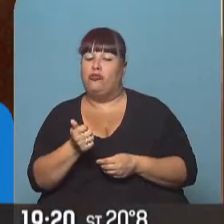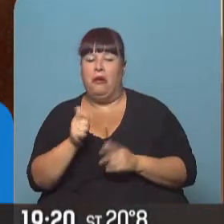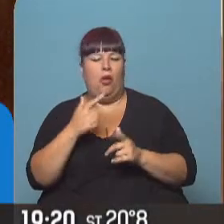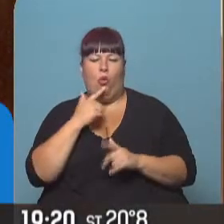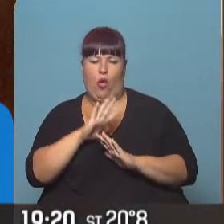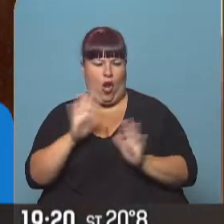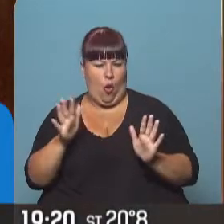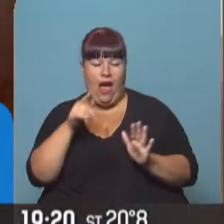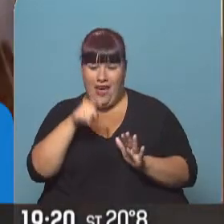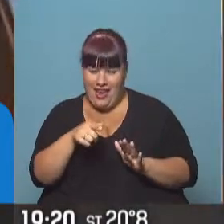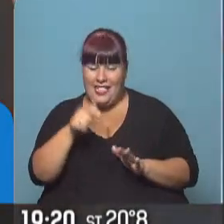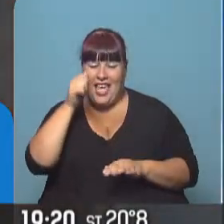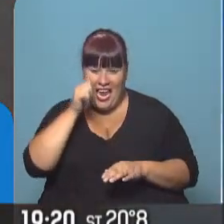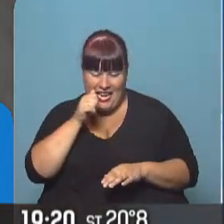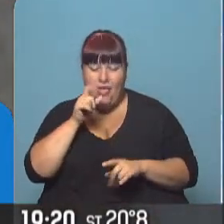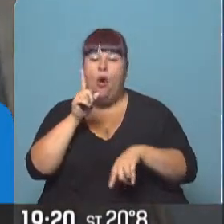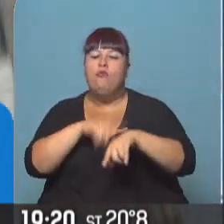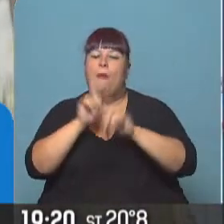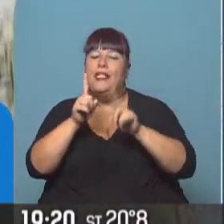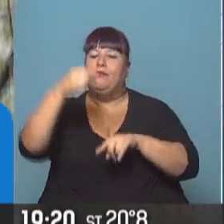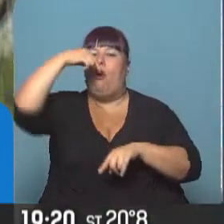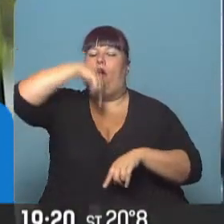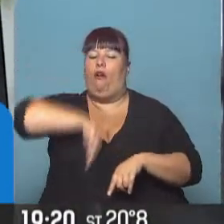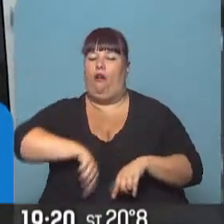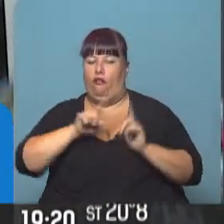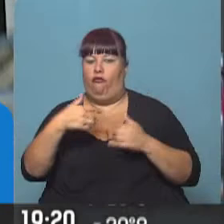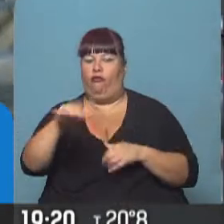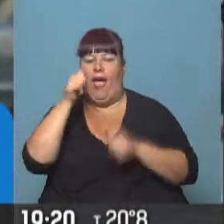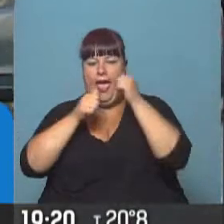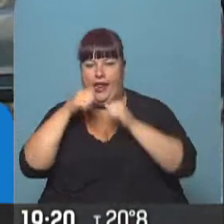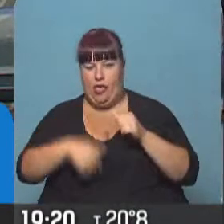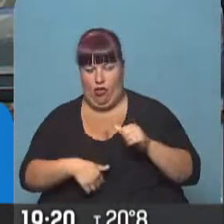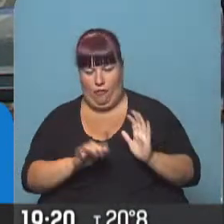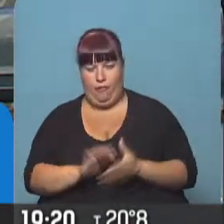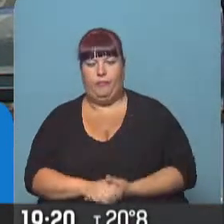dudas de que se produjeron durante la realización de ese estudio.